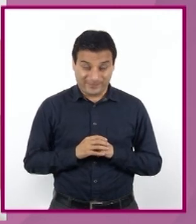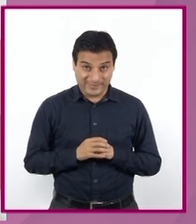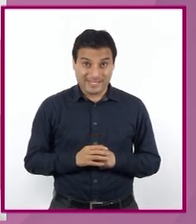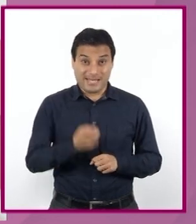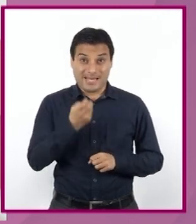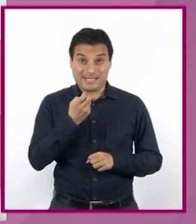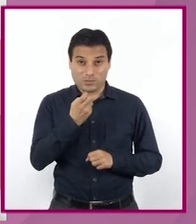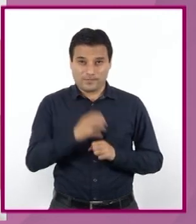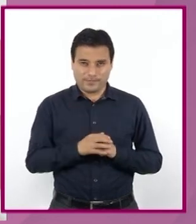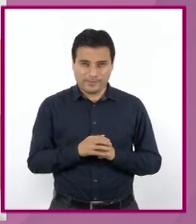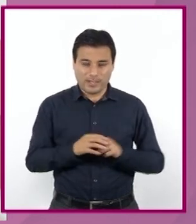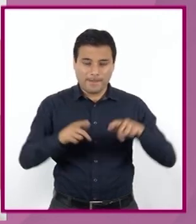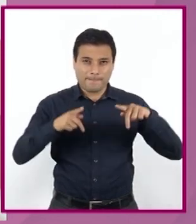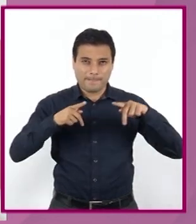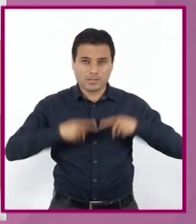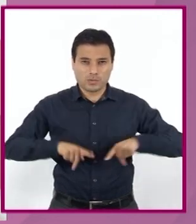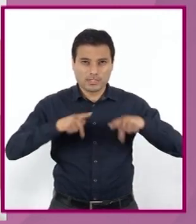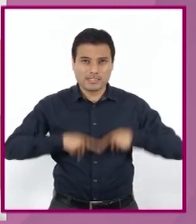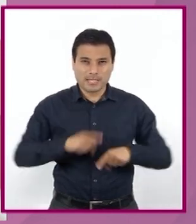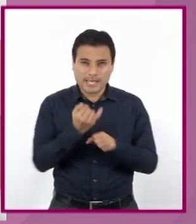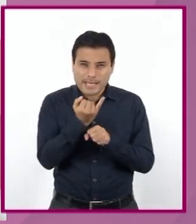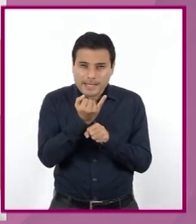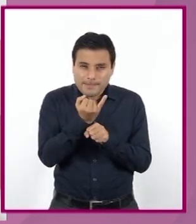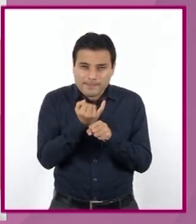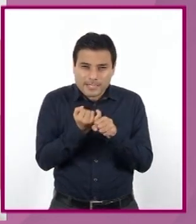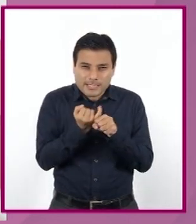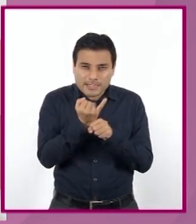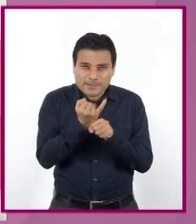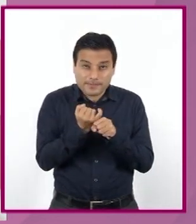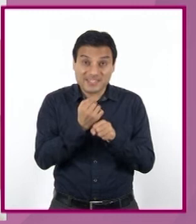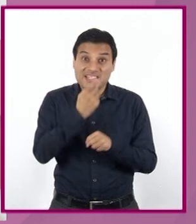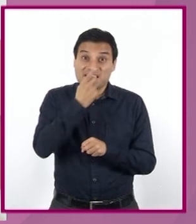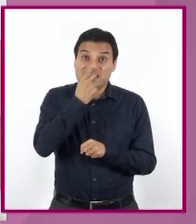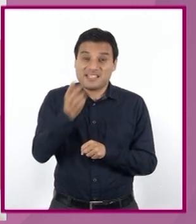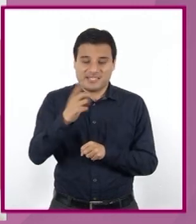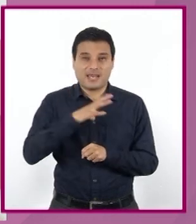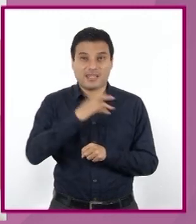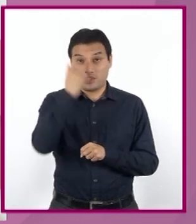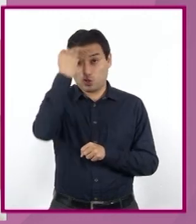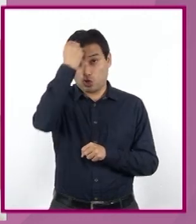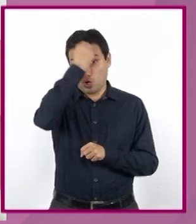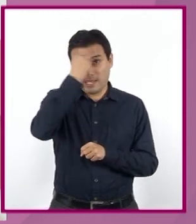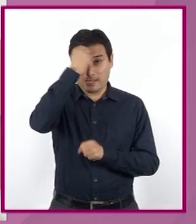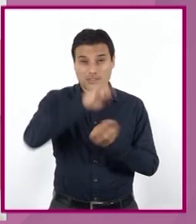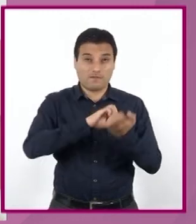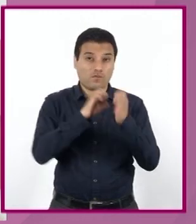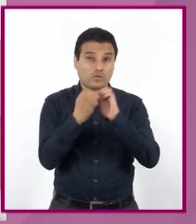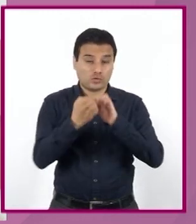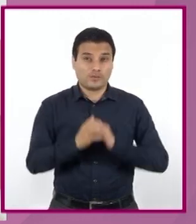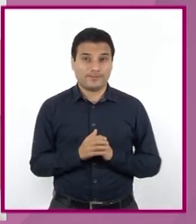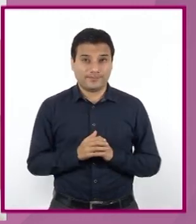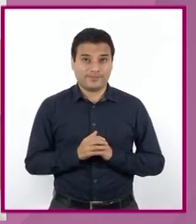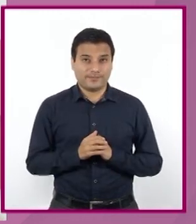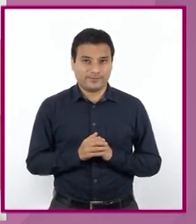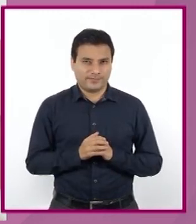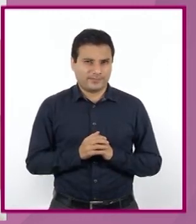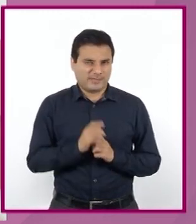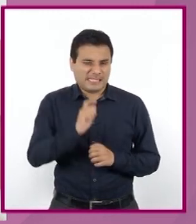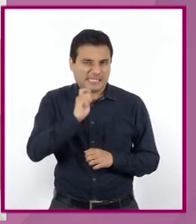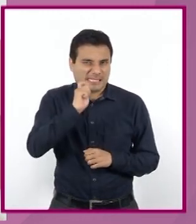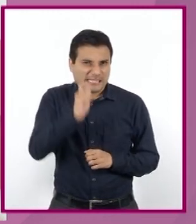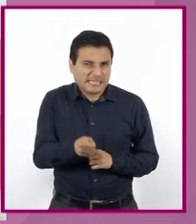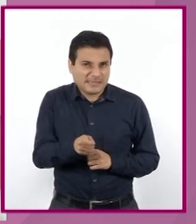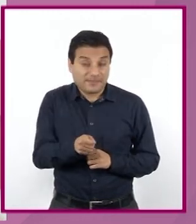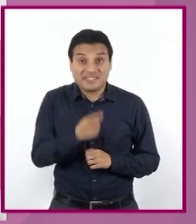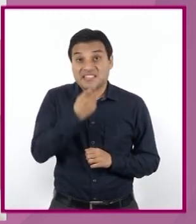voces queriendo hallar la raíz, se escucha una teoría de la evolución de las especies, la cual asegura que los